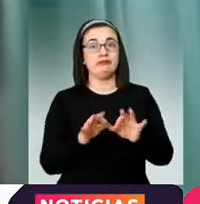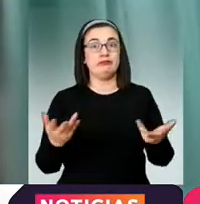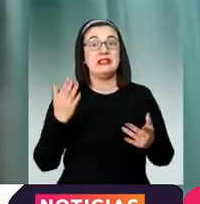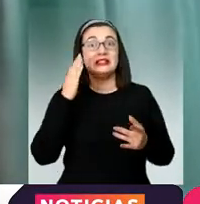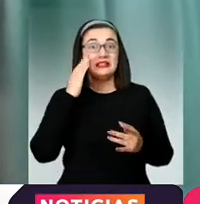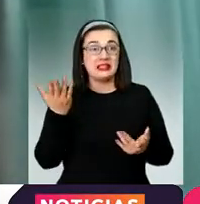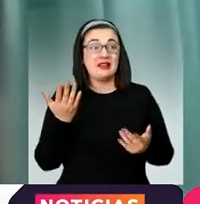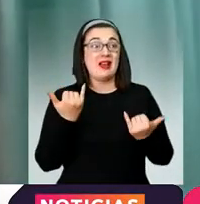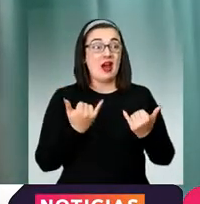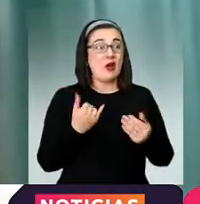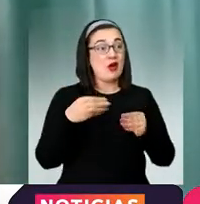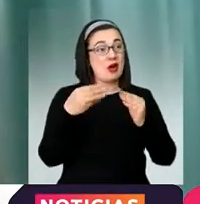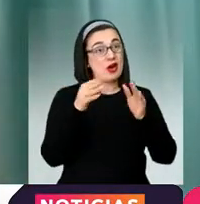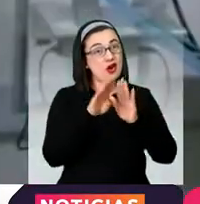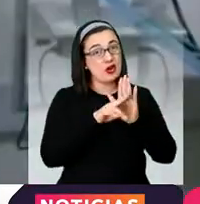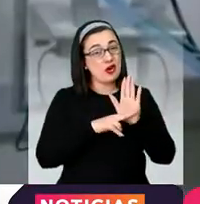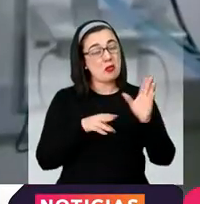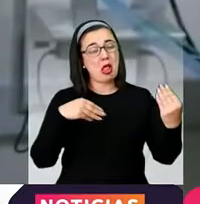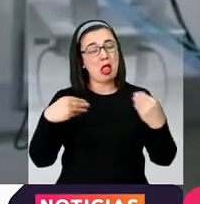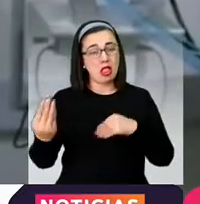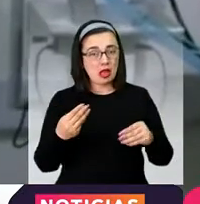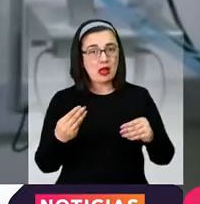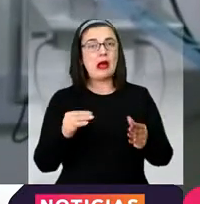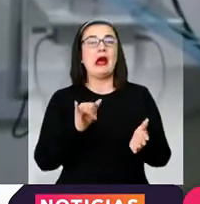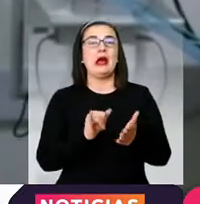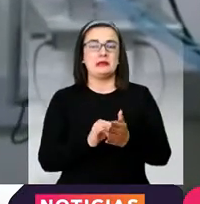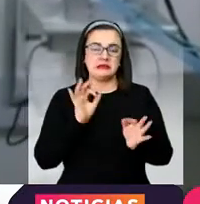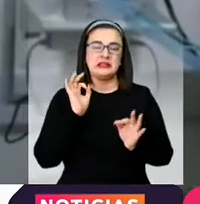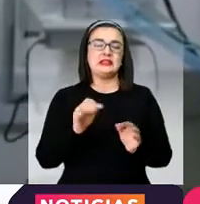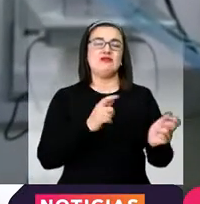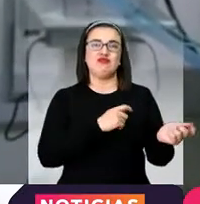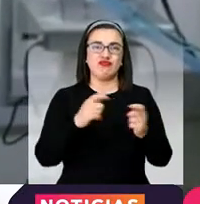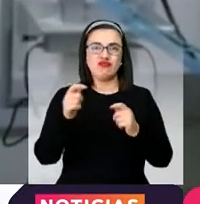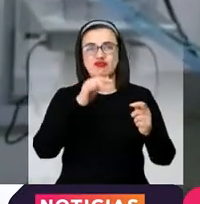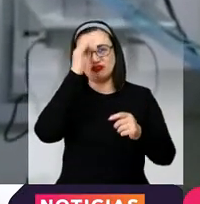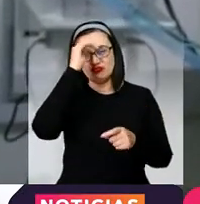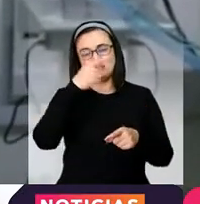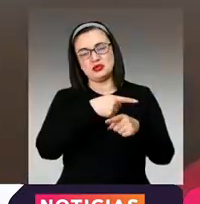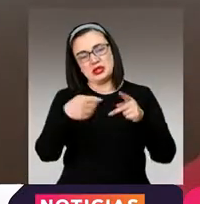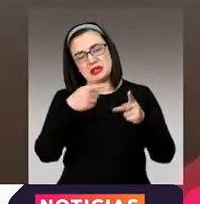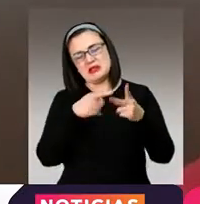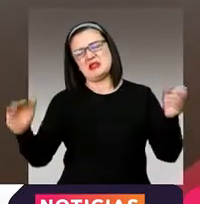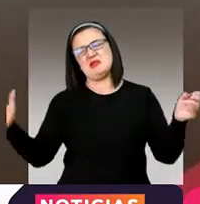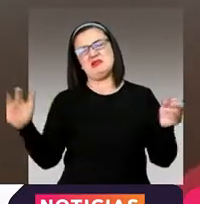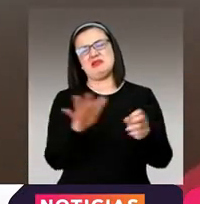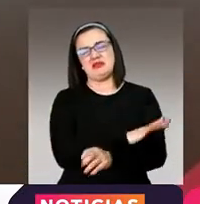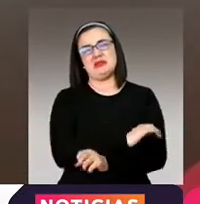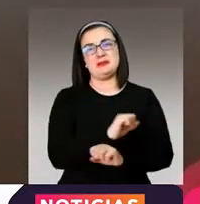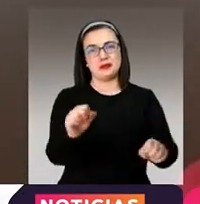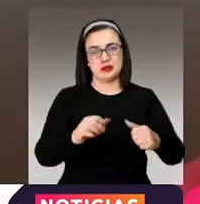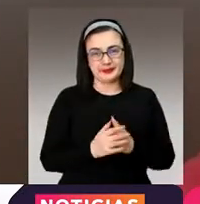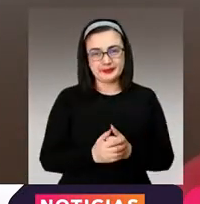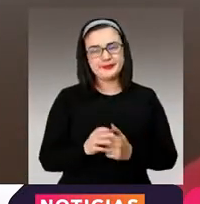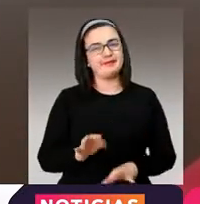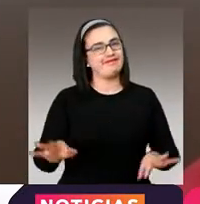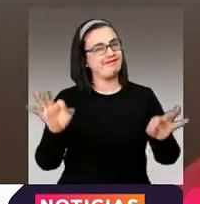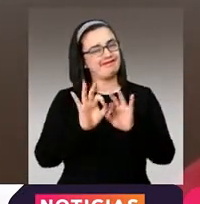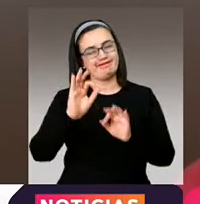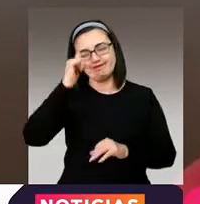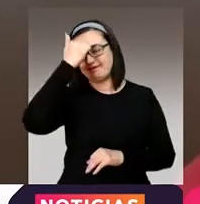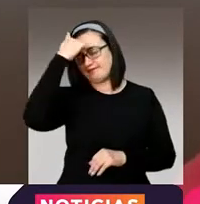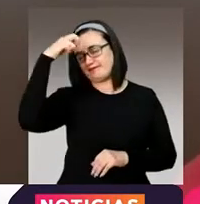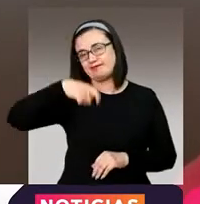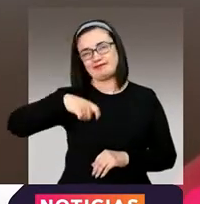rigen ahora se hubiera reflejado en la presión del sistema de salud dentro de una o dos semanas por eso es fundamental que se